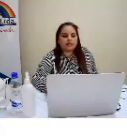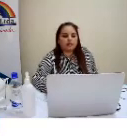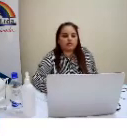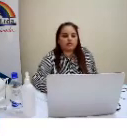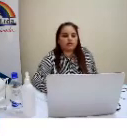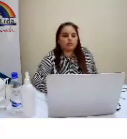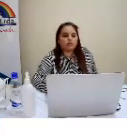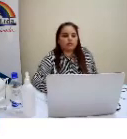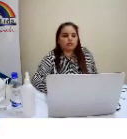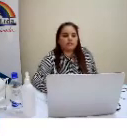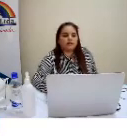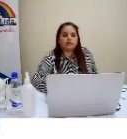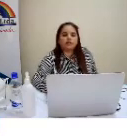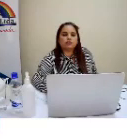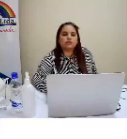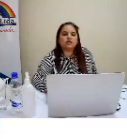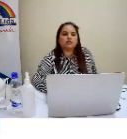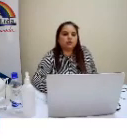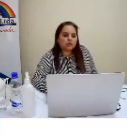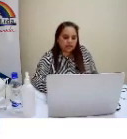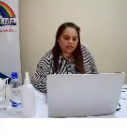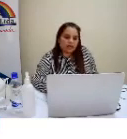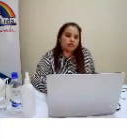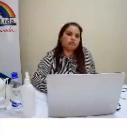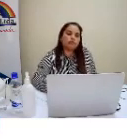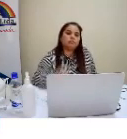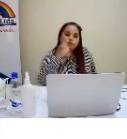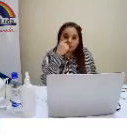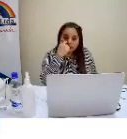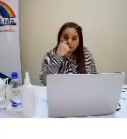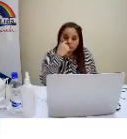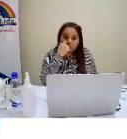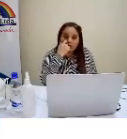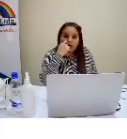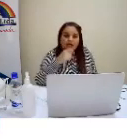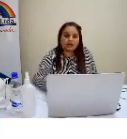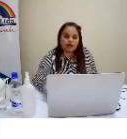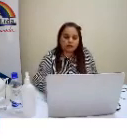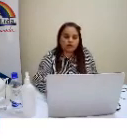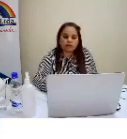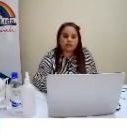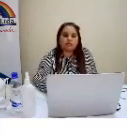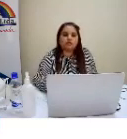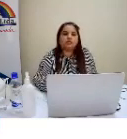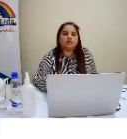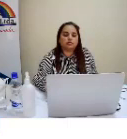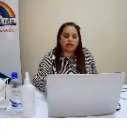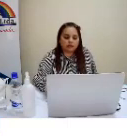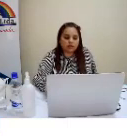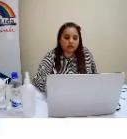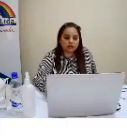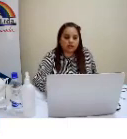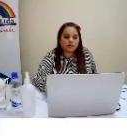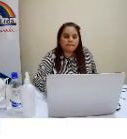más de 400 millones de personas sufren trastornos mentales y esto incluso es mucho más actualmente porque estos son datos